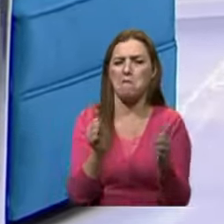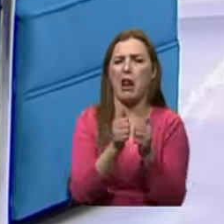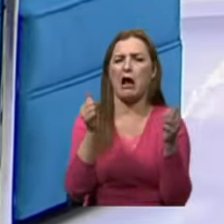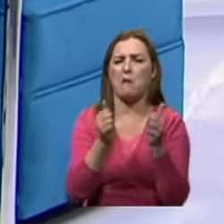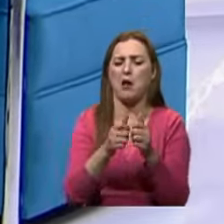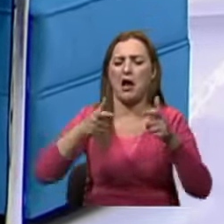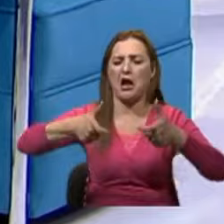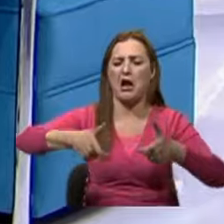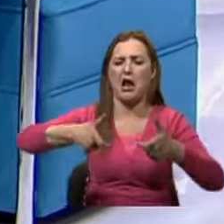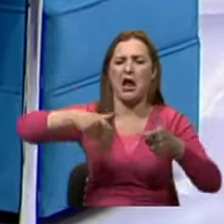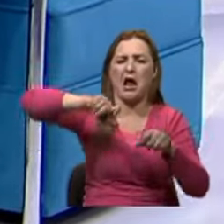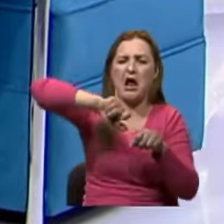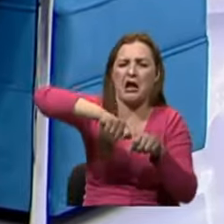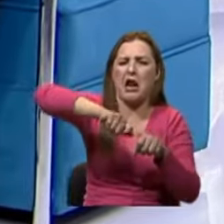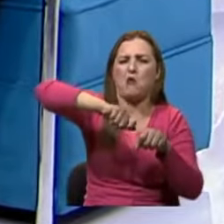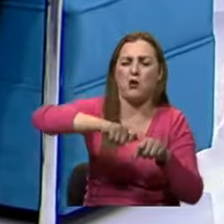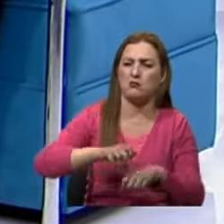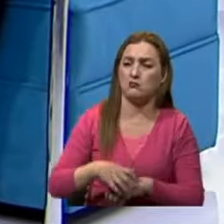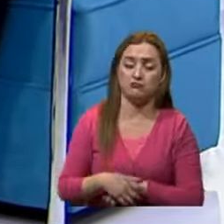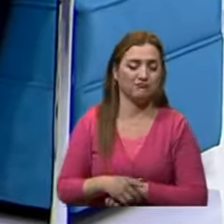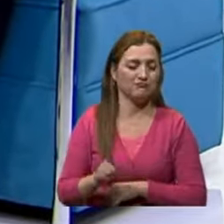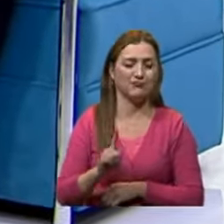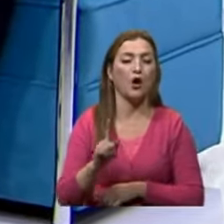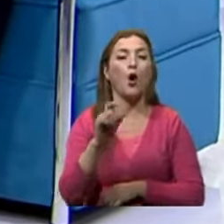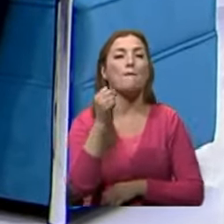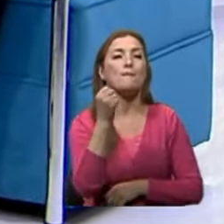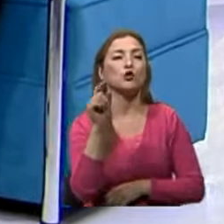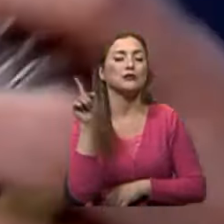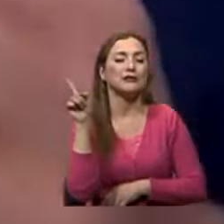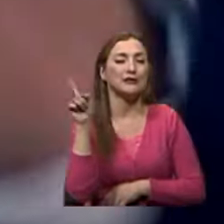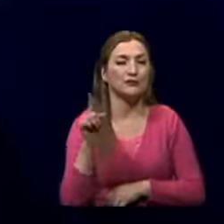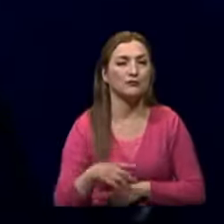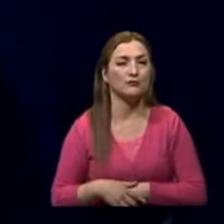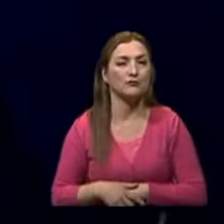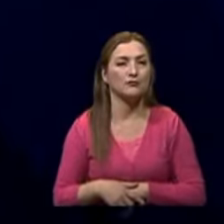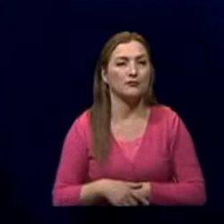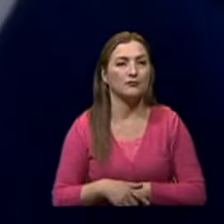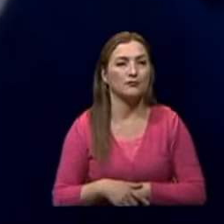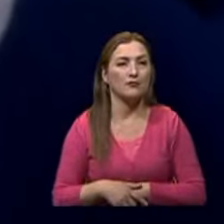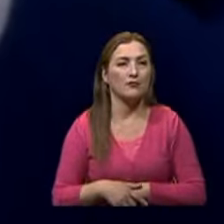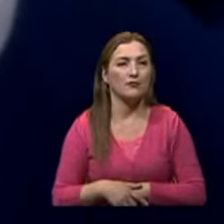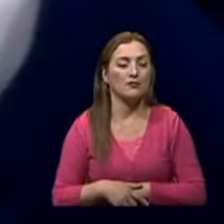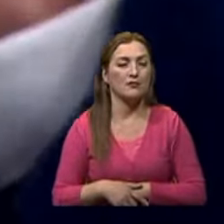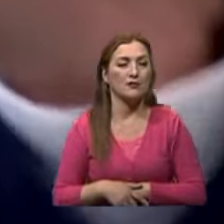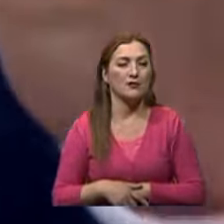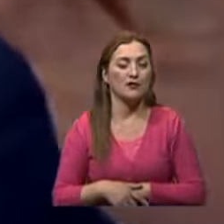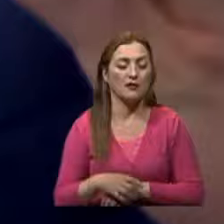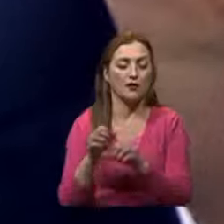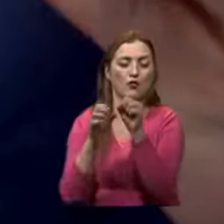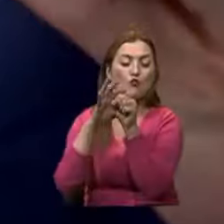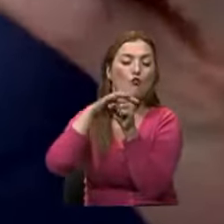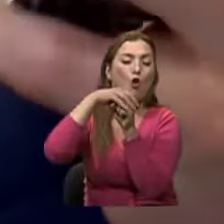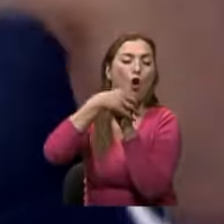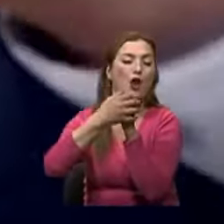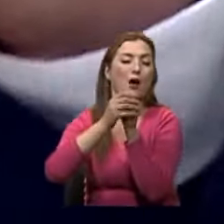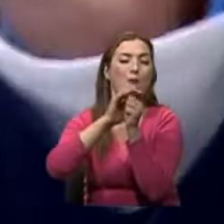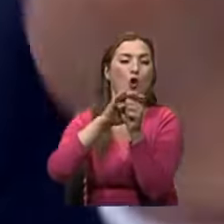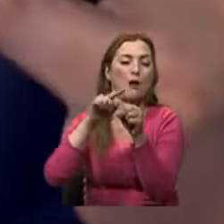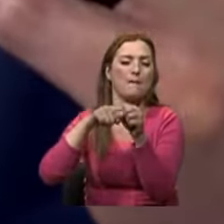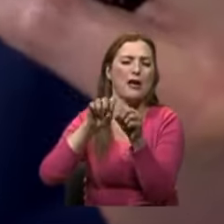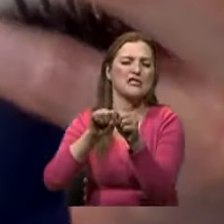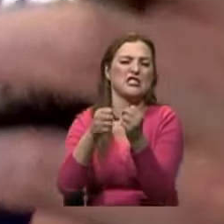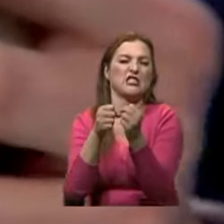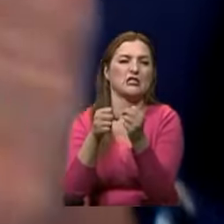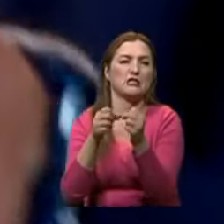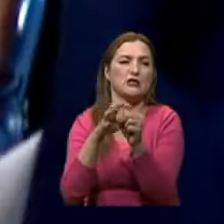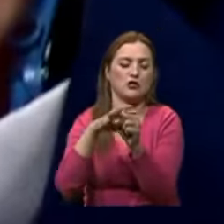placa, clavos, independientemente de lo que sea. Pero esto es una prótesis, en la cual cuando se fractura específicamente la bola, se saca la cabeza